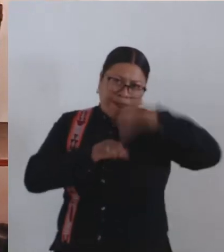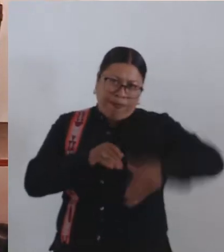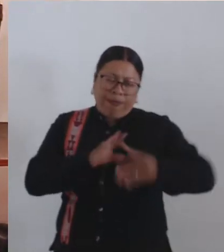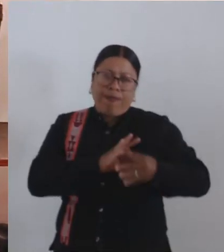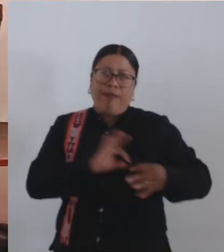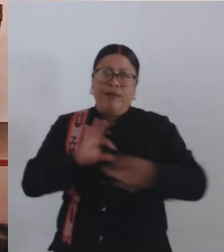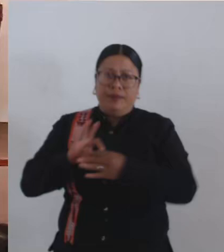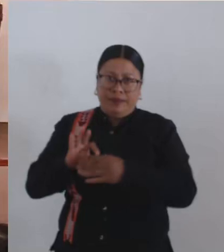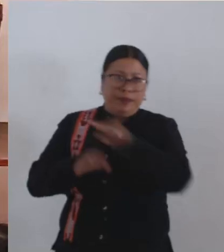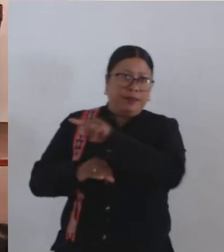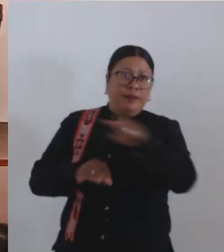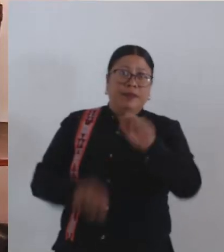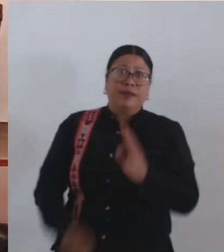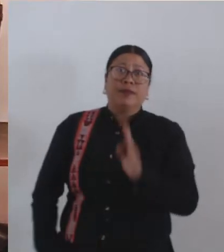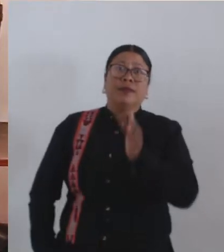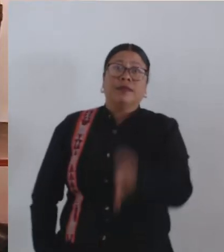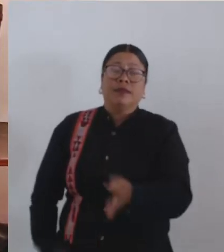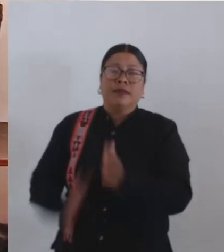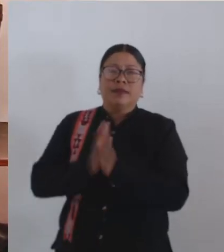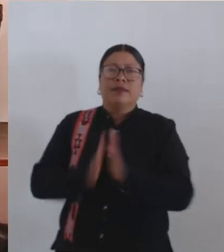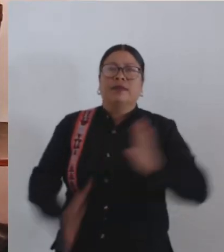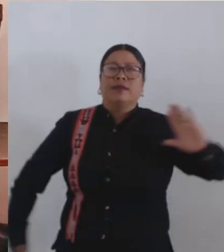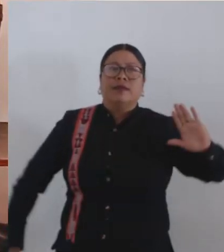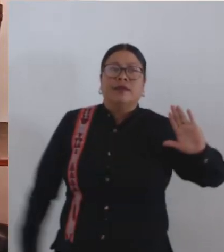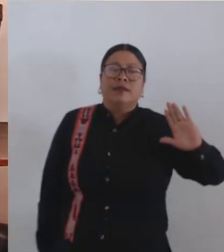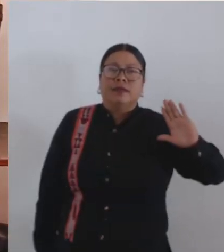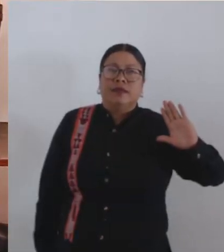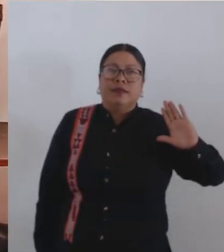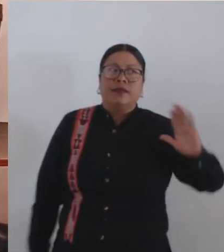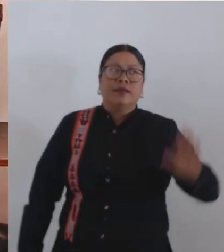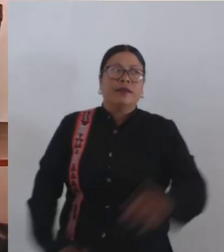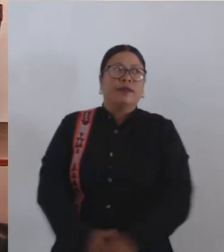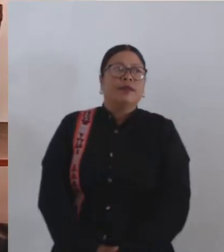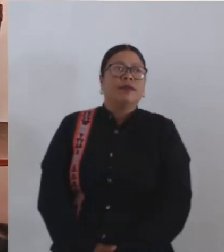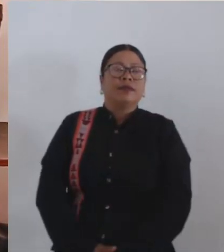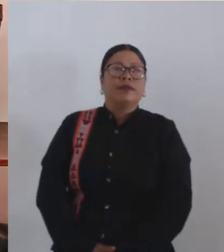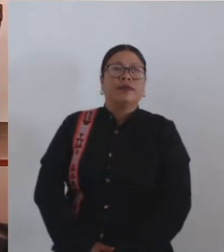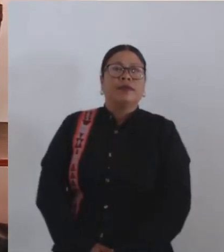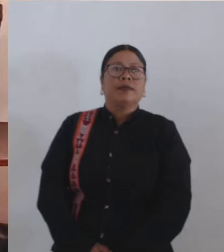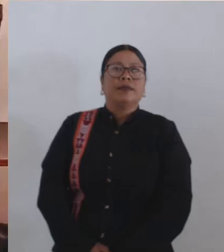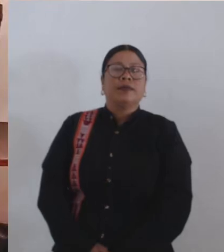dar cuenta. Quienes estén a favor de la aprobación, fírvanse levantar la mano.